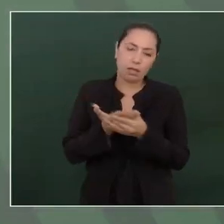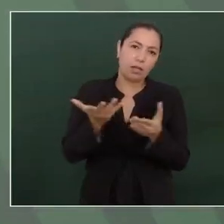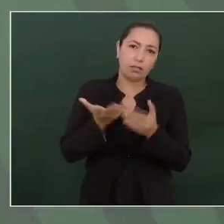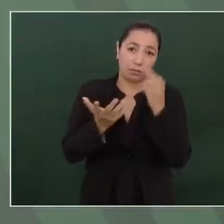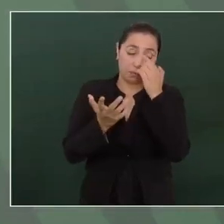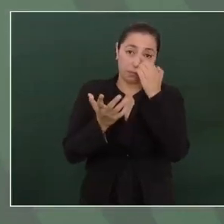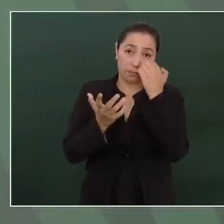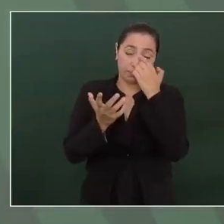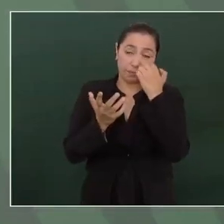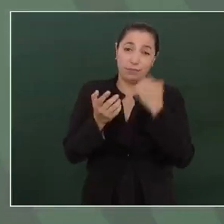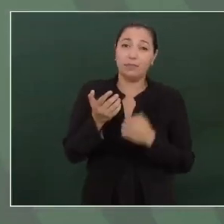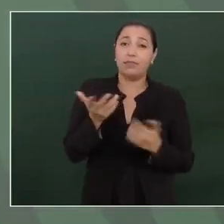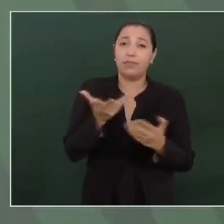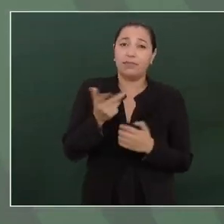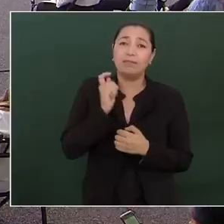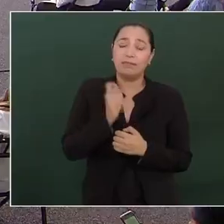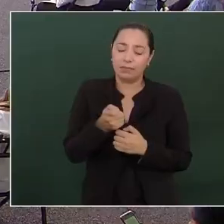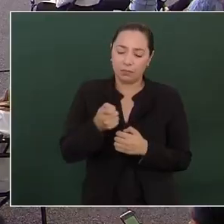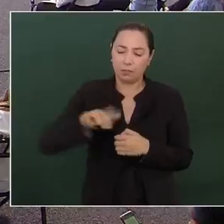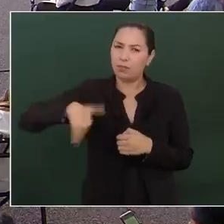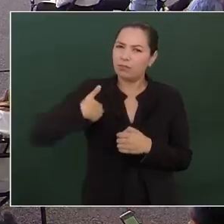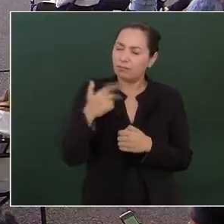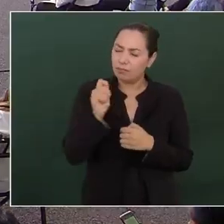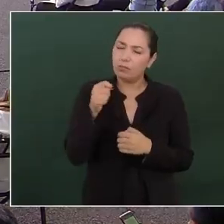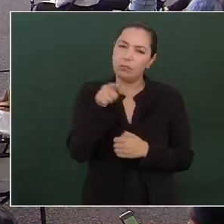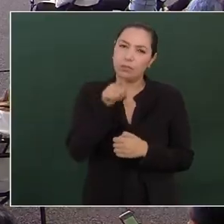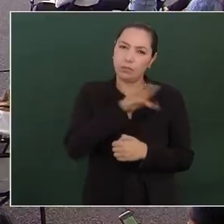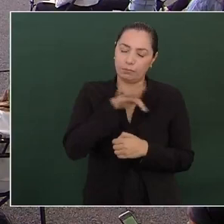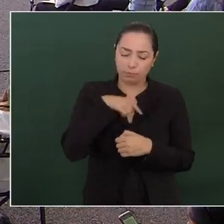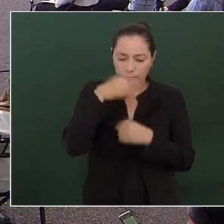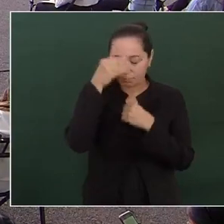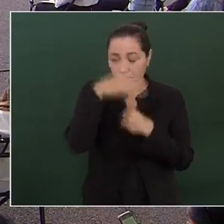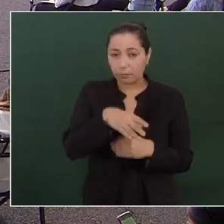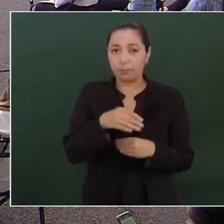guardado? Explícalo. Sí.